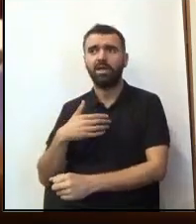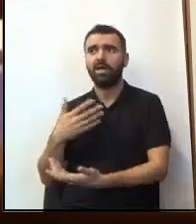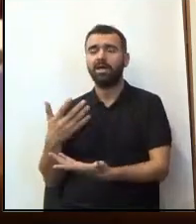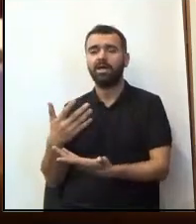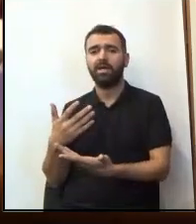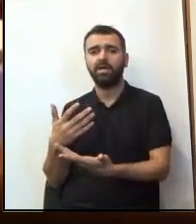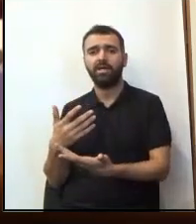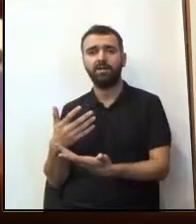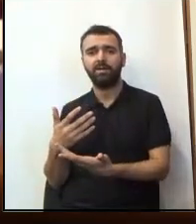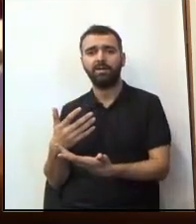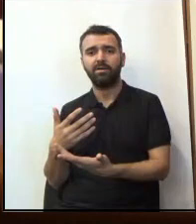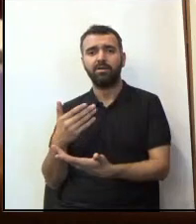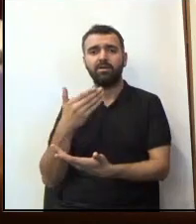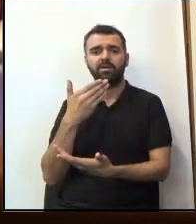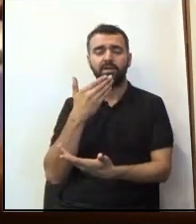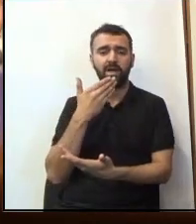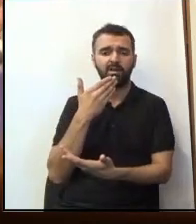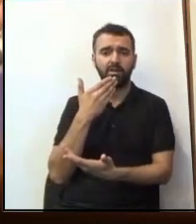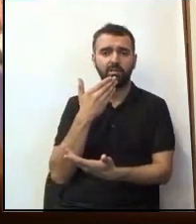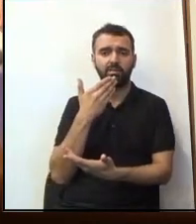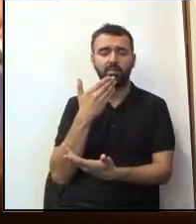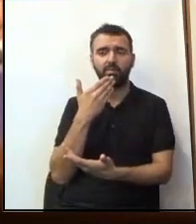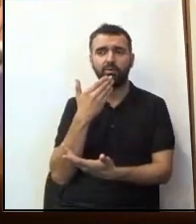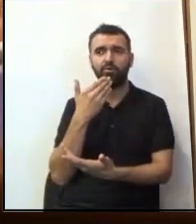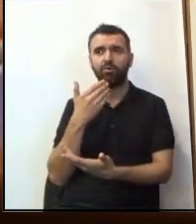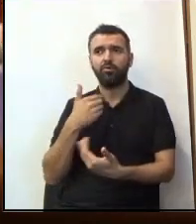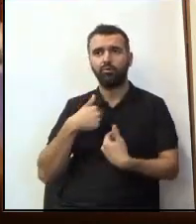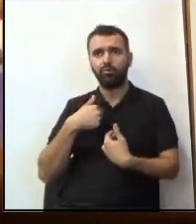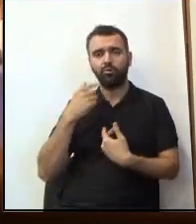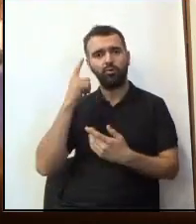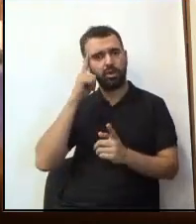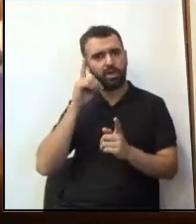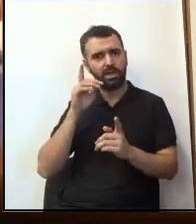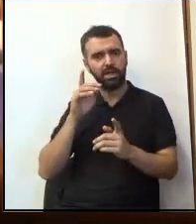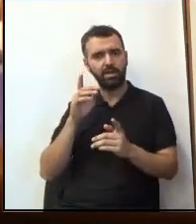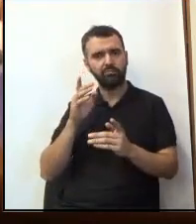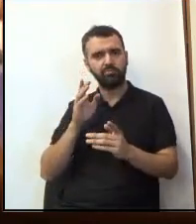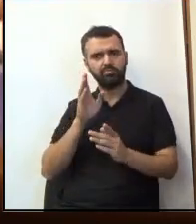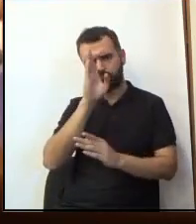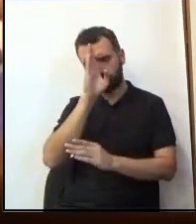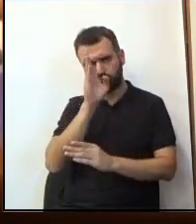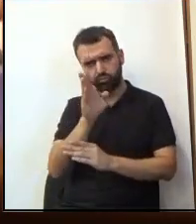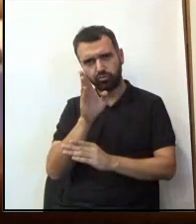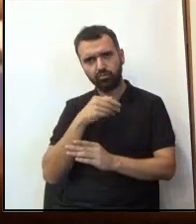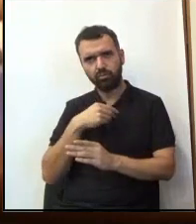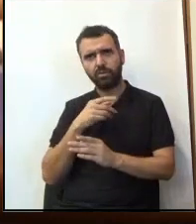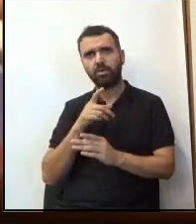rol. Tampoco uno es obsecuente y ciego porque está